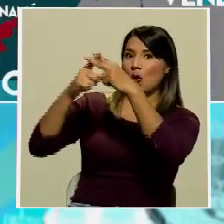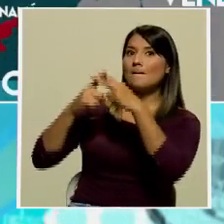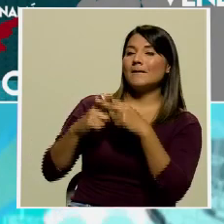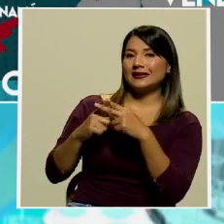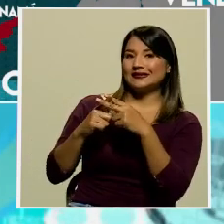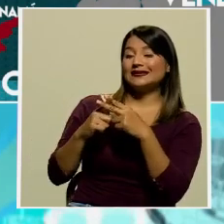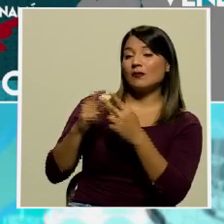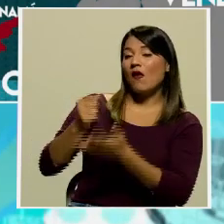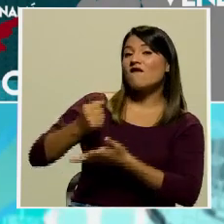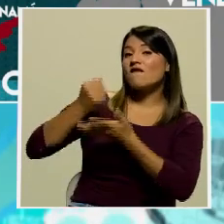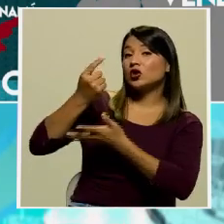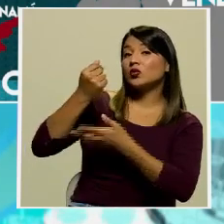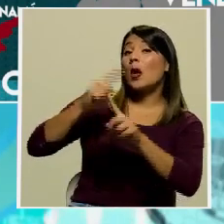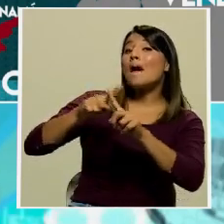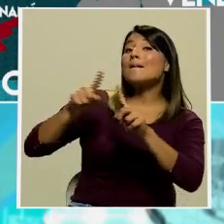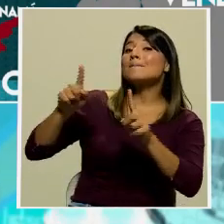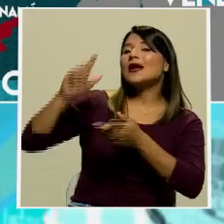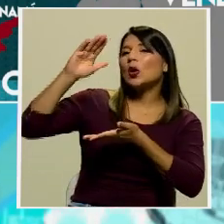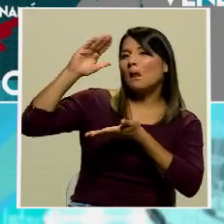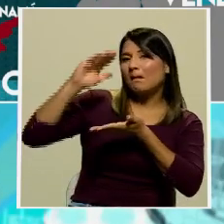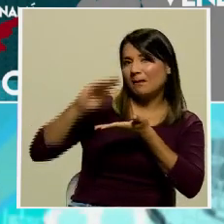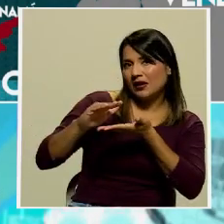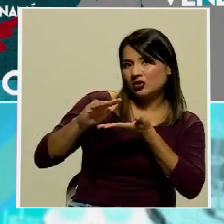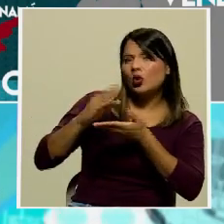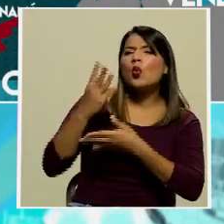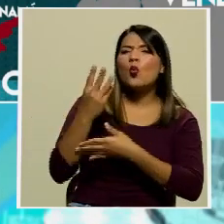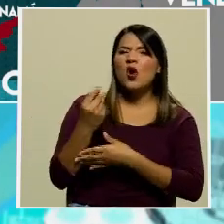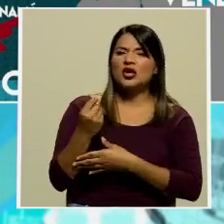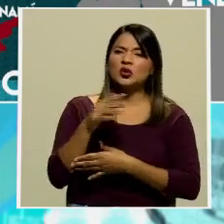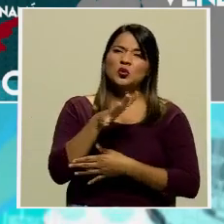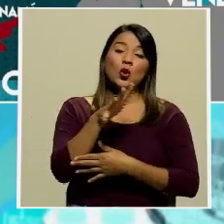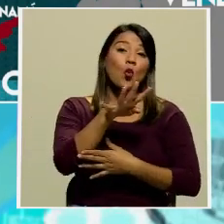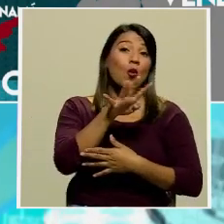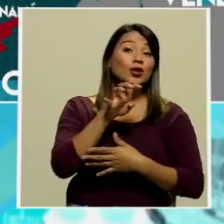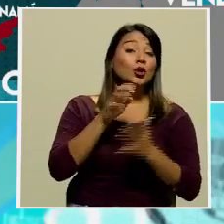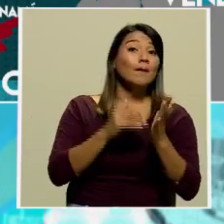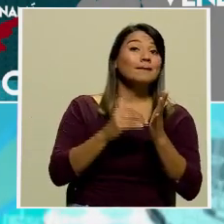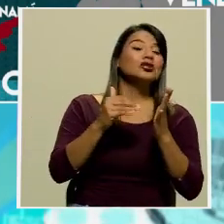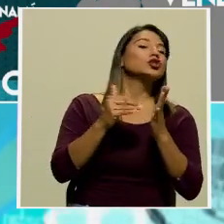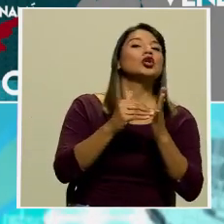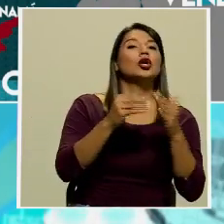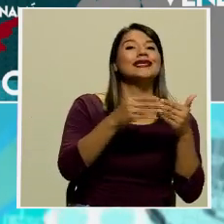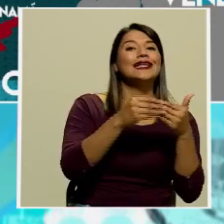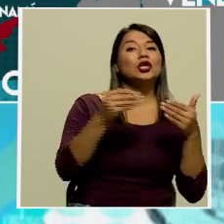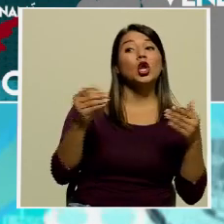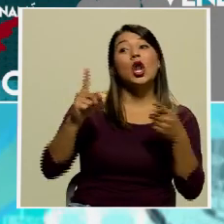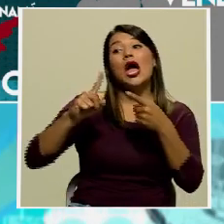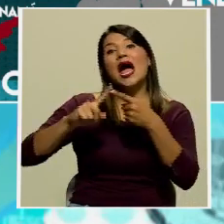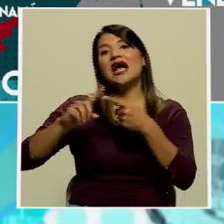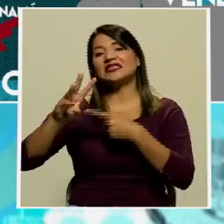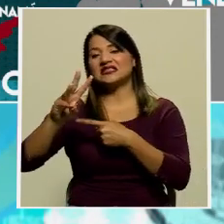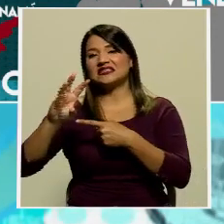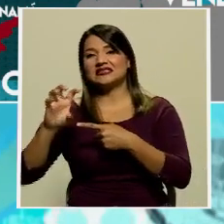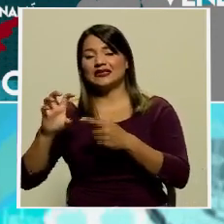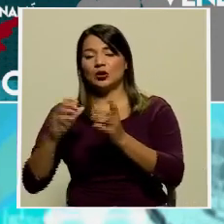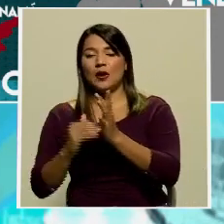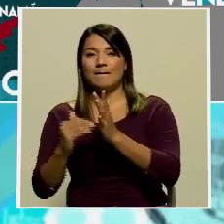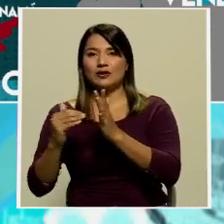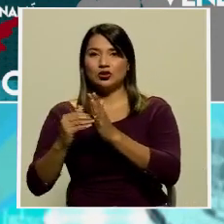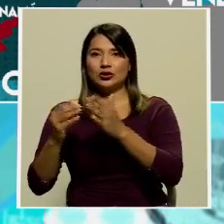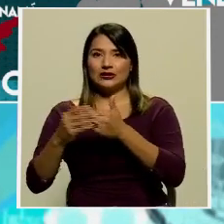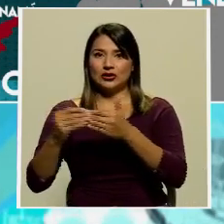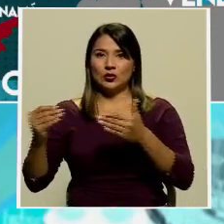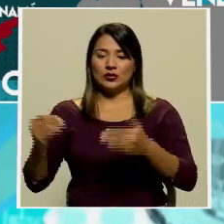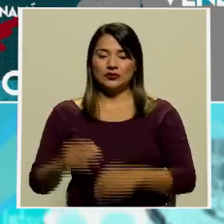cifras mucho menores que van entre los 400 millones de dólares y los 600 millones de